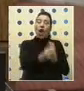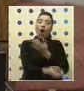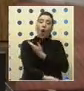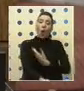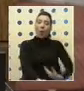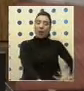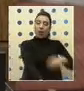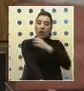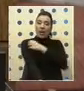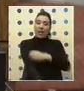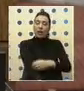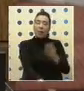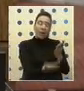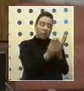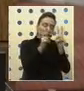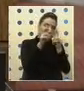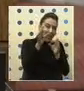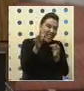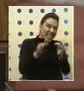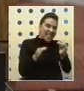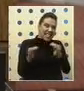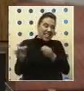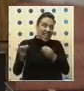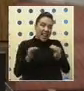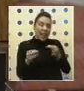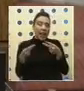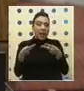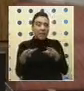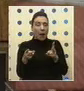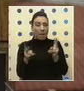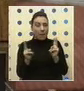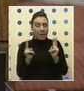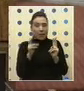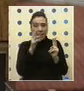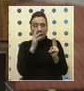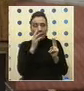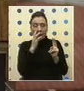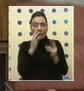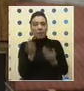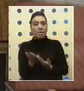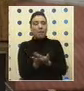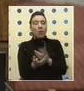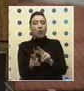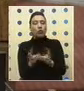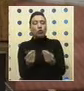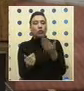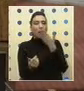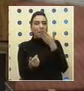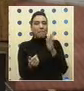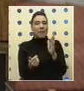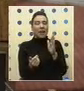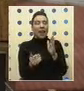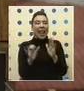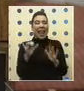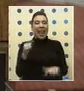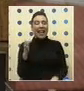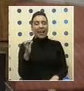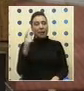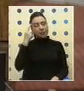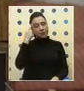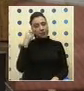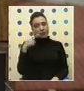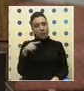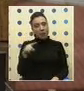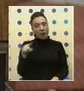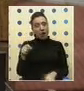para hacer el estudio de ingeniería que permitirá proponer cómo resolver el mejoramiento del eje. Sin embargo,